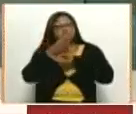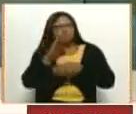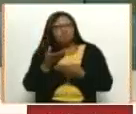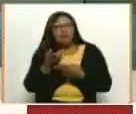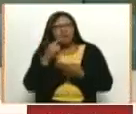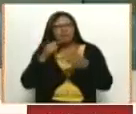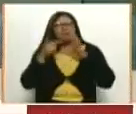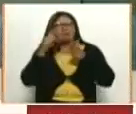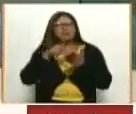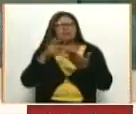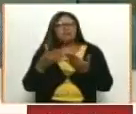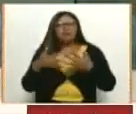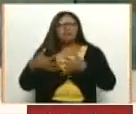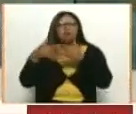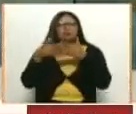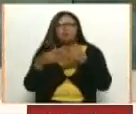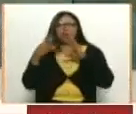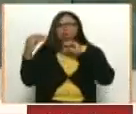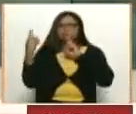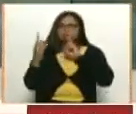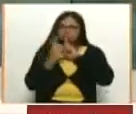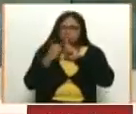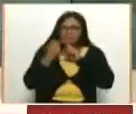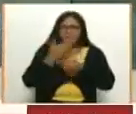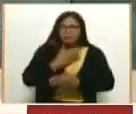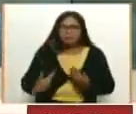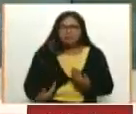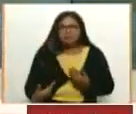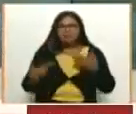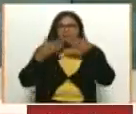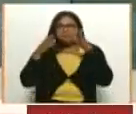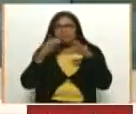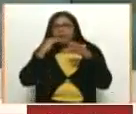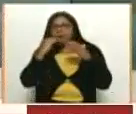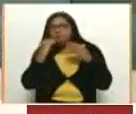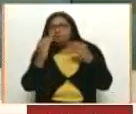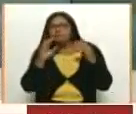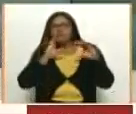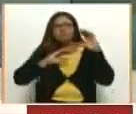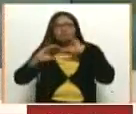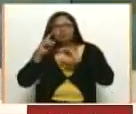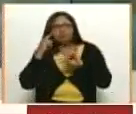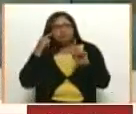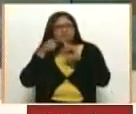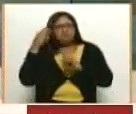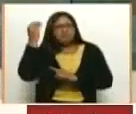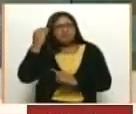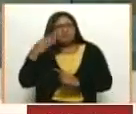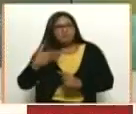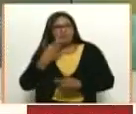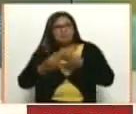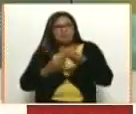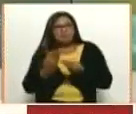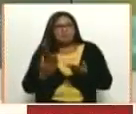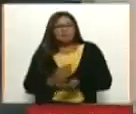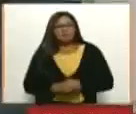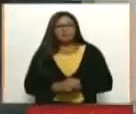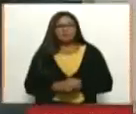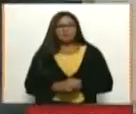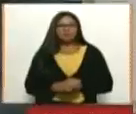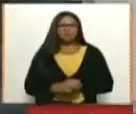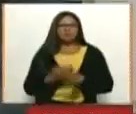esta presencia en los Estados Unidos puede hablar con el presidente Biden y quizás abrir un canal de comunicación. ¿Ve usted viable que a partir de esto se pueda